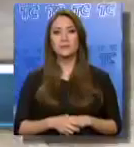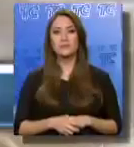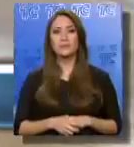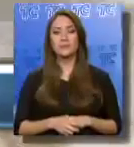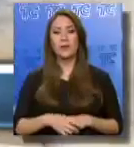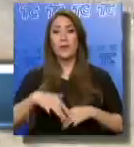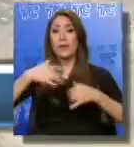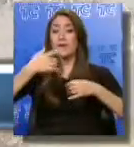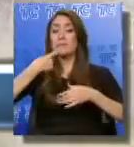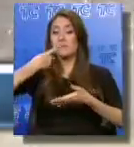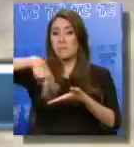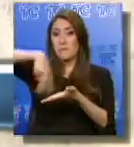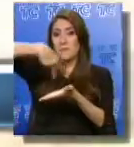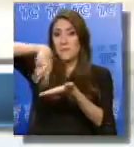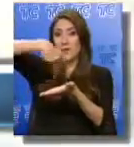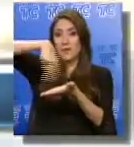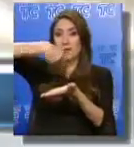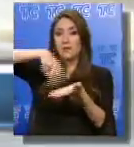Bailes.